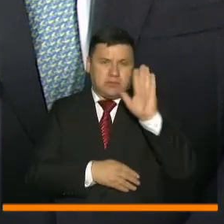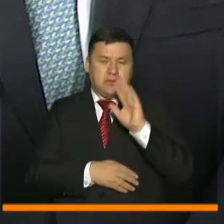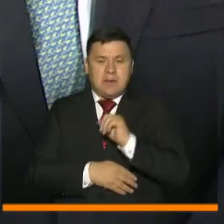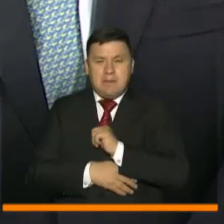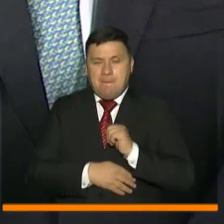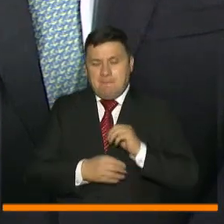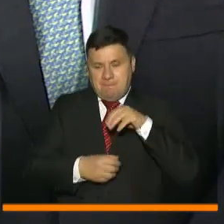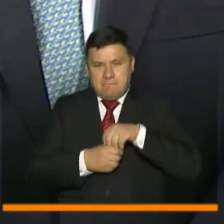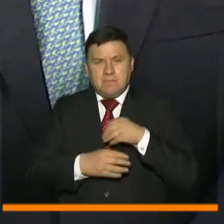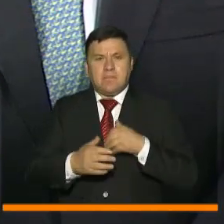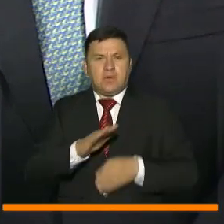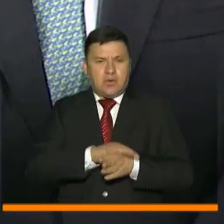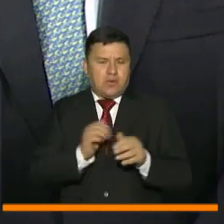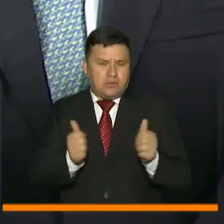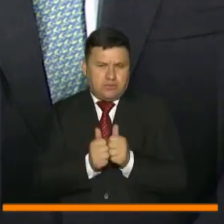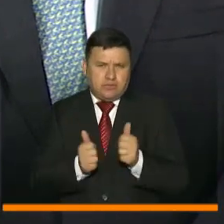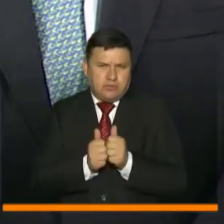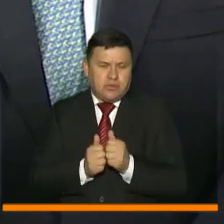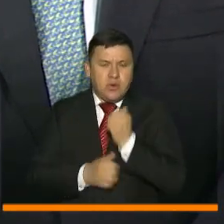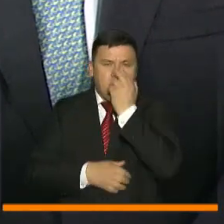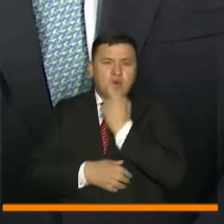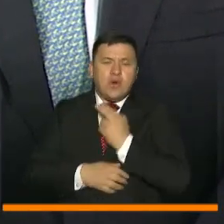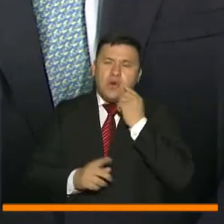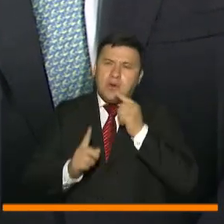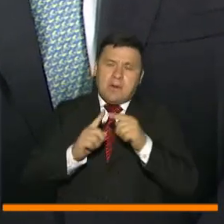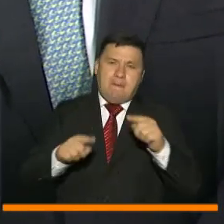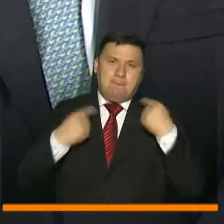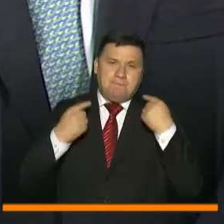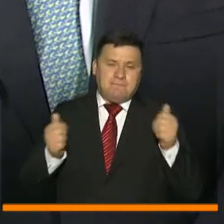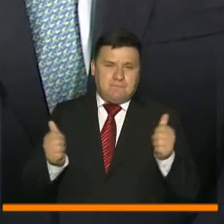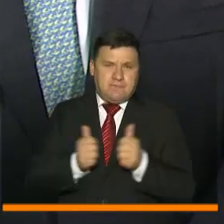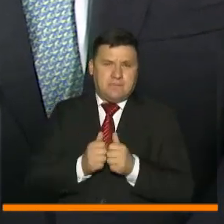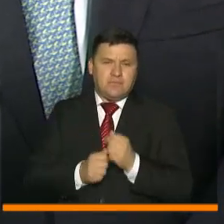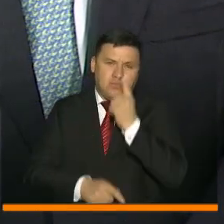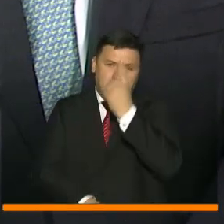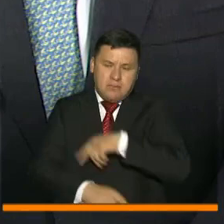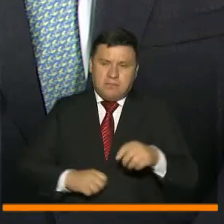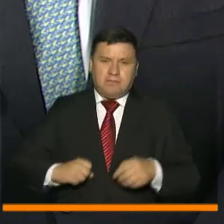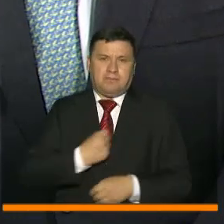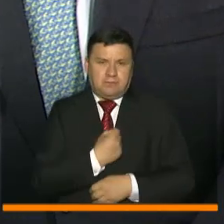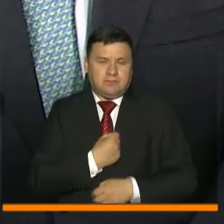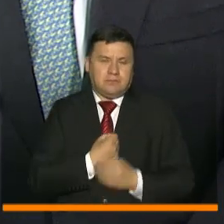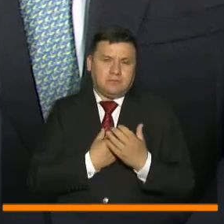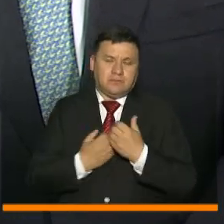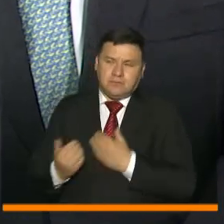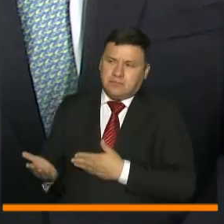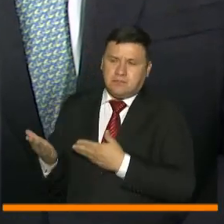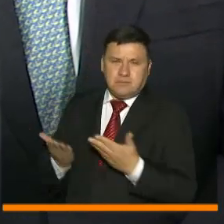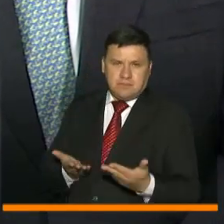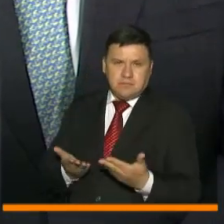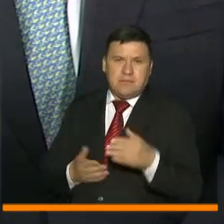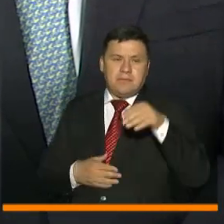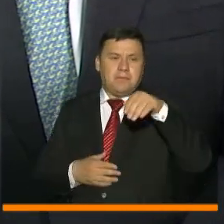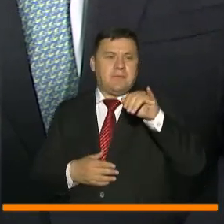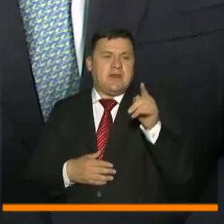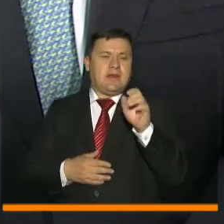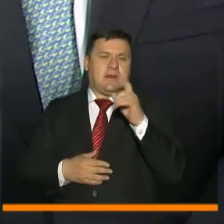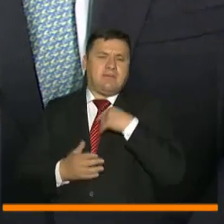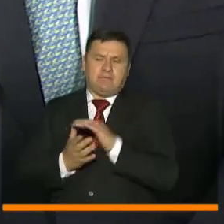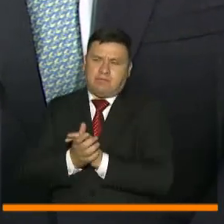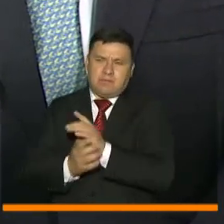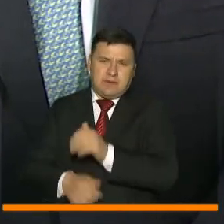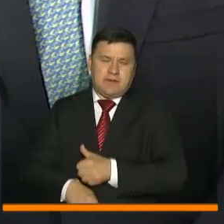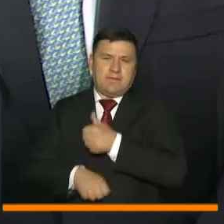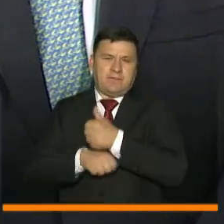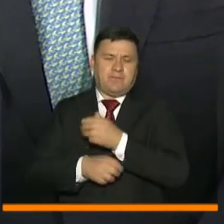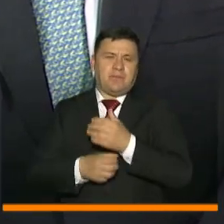privada, nos sigue acompañando a cumplir esa meta que ahorita Carolina nos decía, el millón de mercados. Quiero darle la bienvenida a mi gran amigo, el